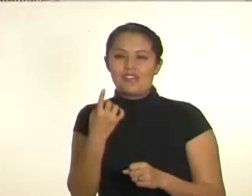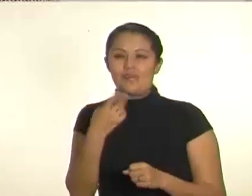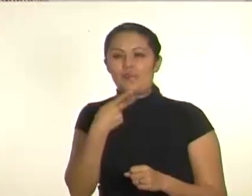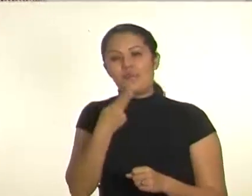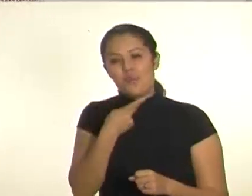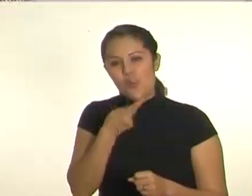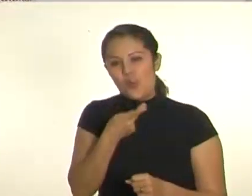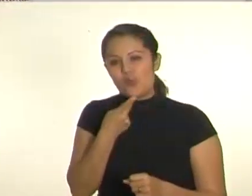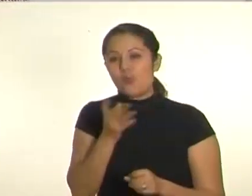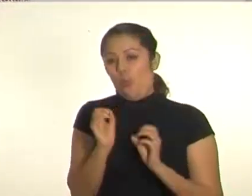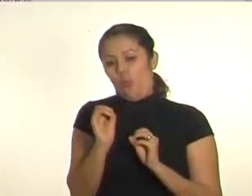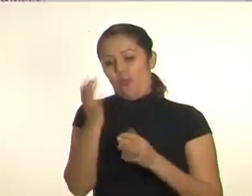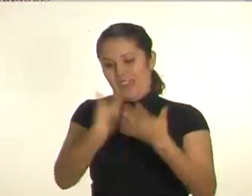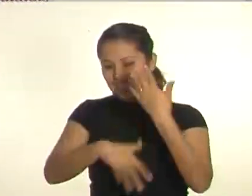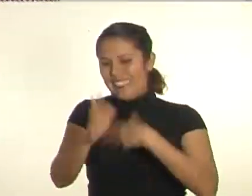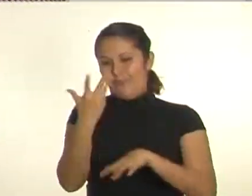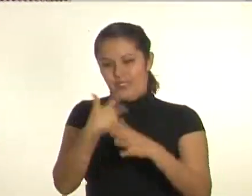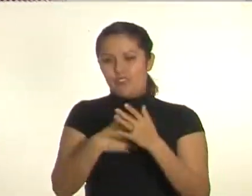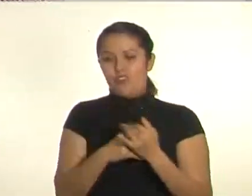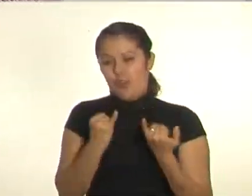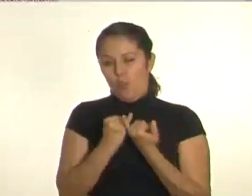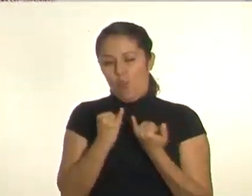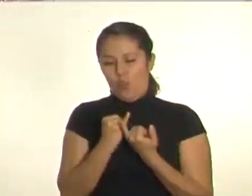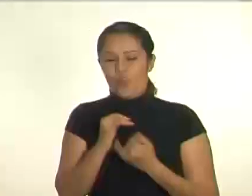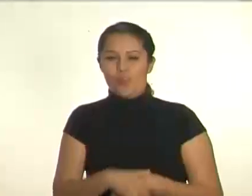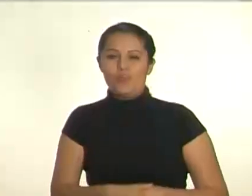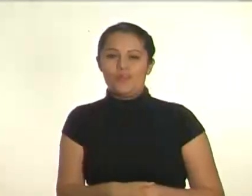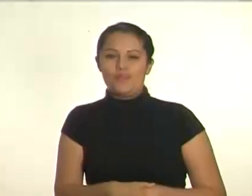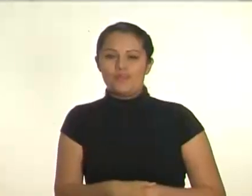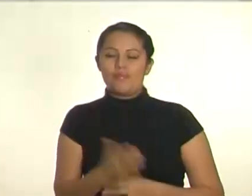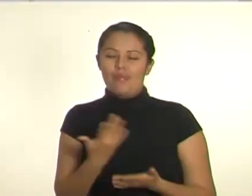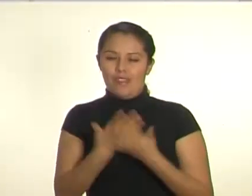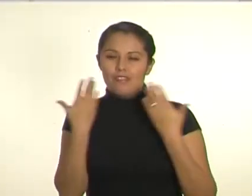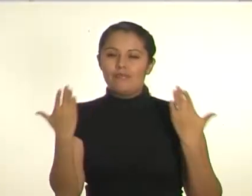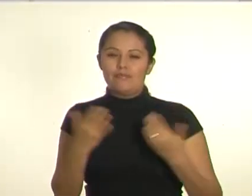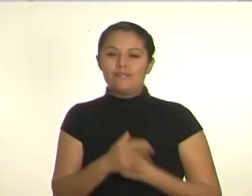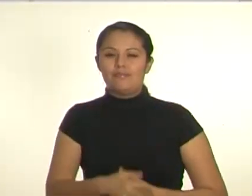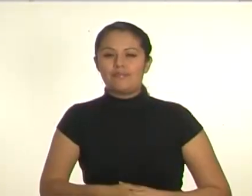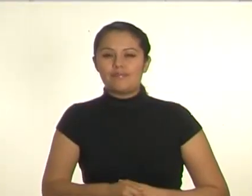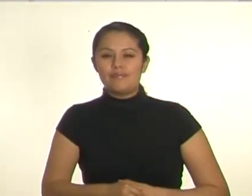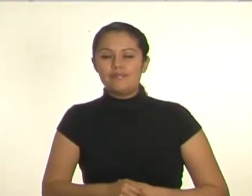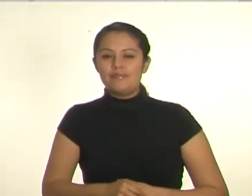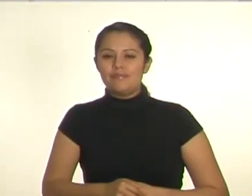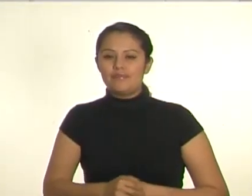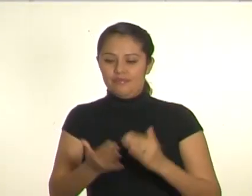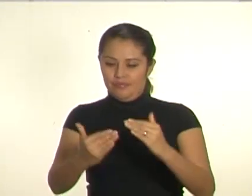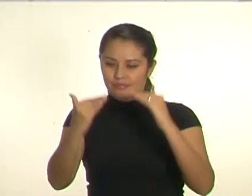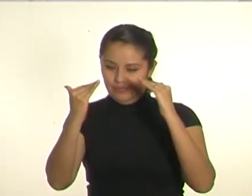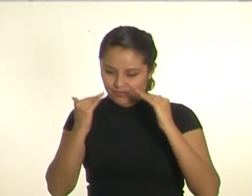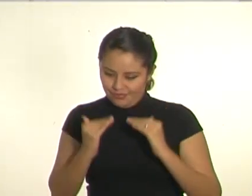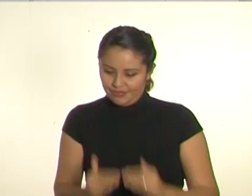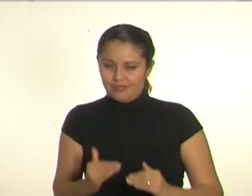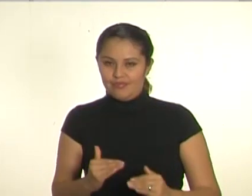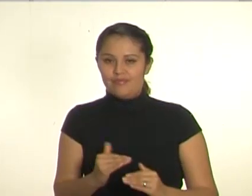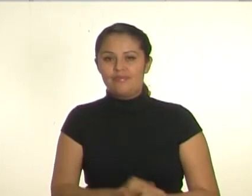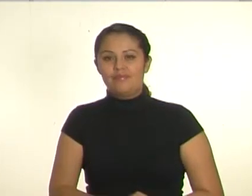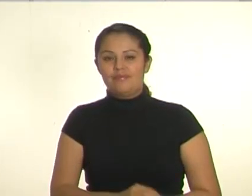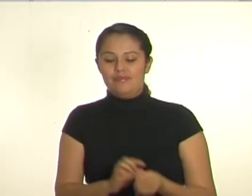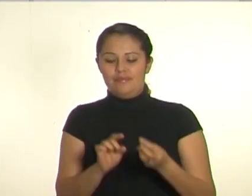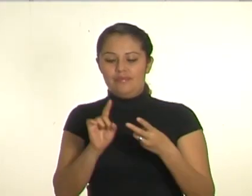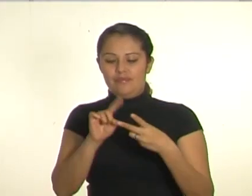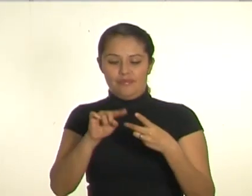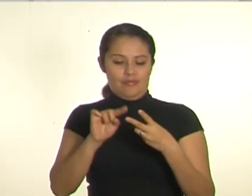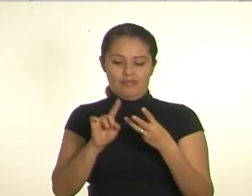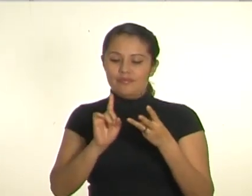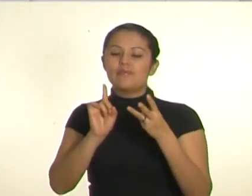mejor dentro de tu lectura. Ahora vamos a pasar con el siguiente signo de puntuación y